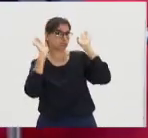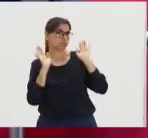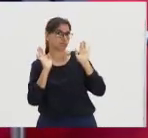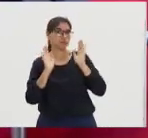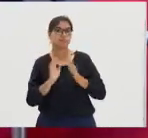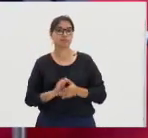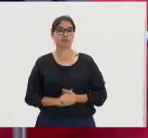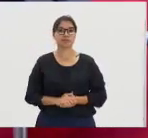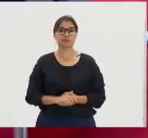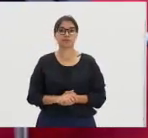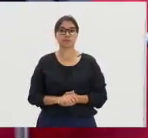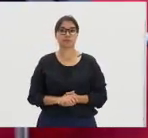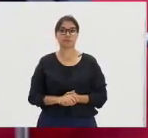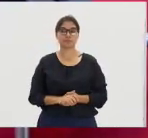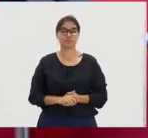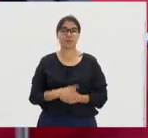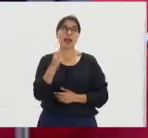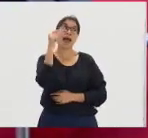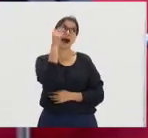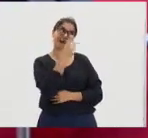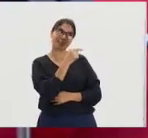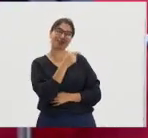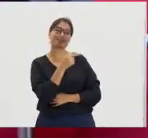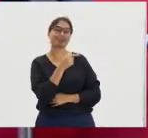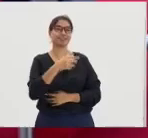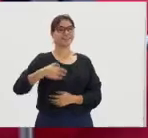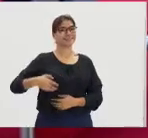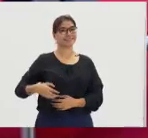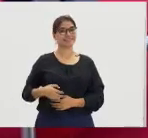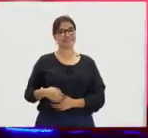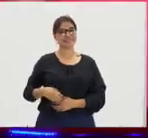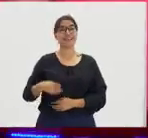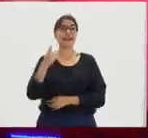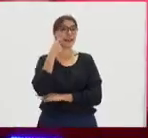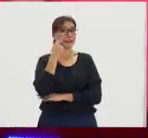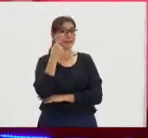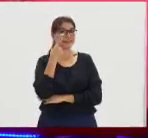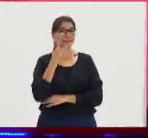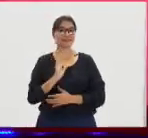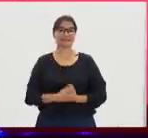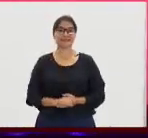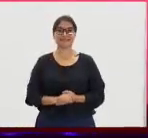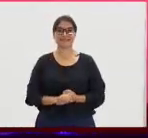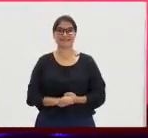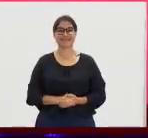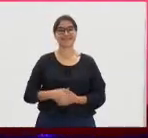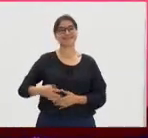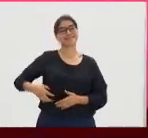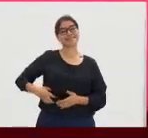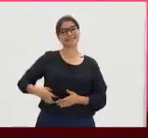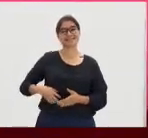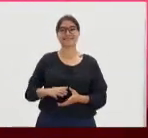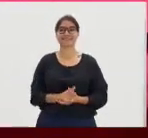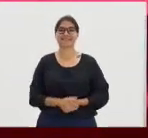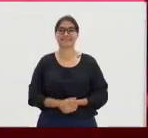Oiga bien, tened cuidado allá. Frank, cuidado. Hey, oigan